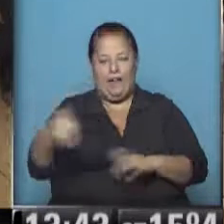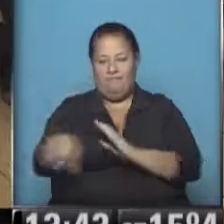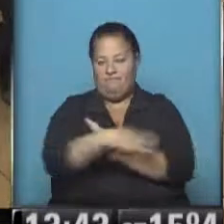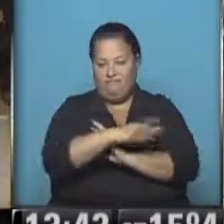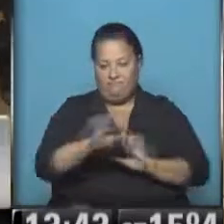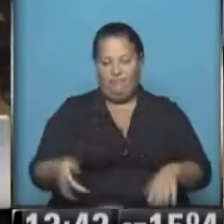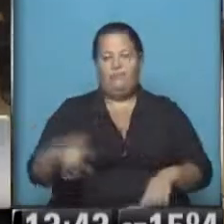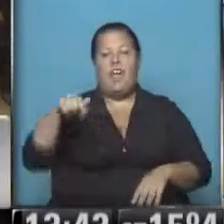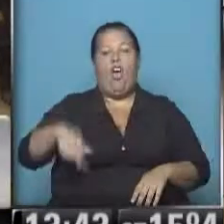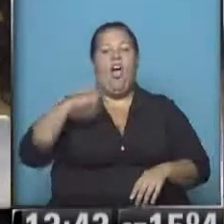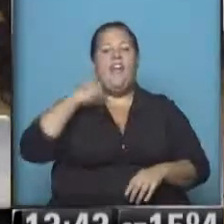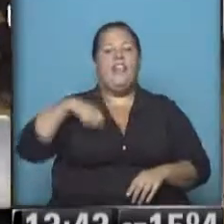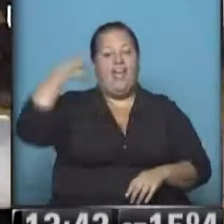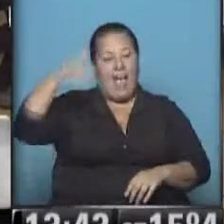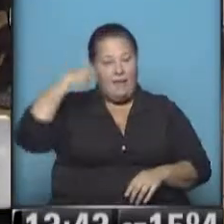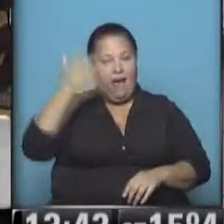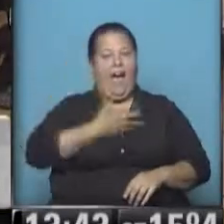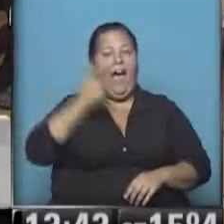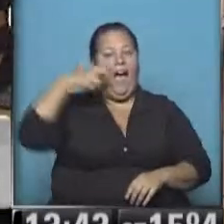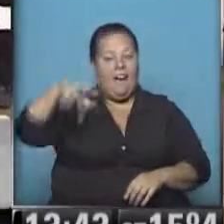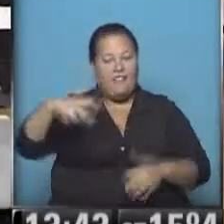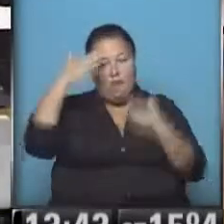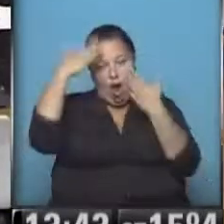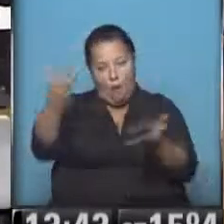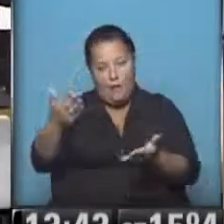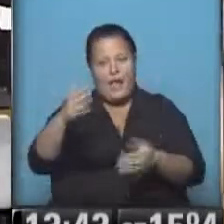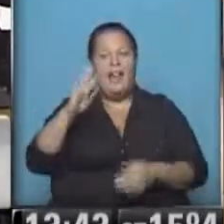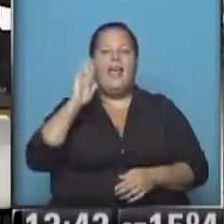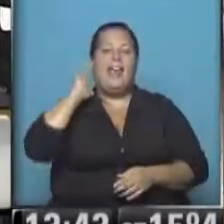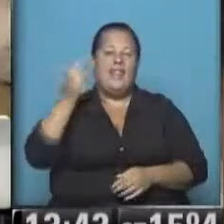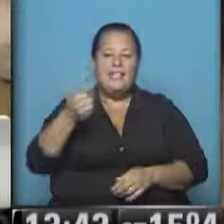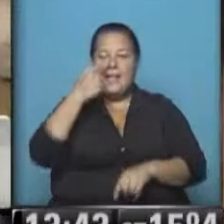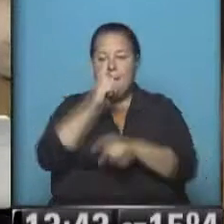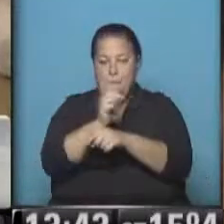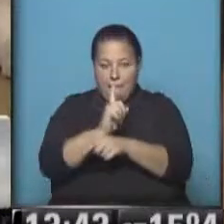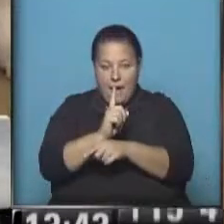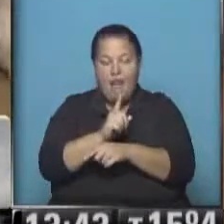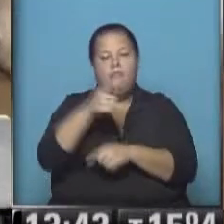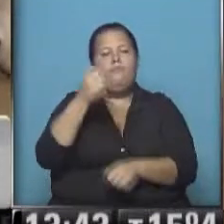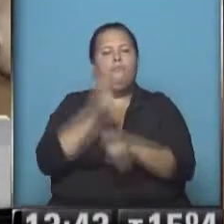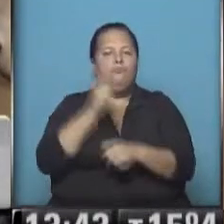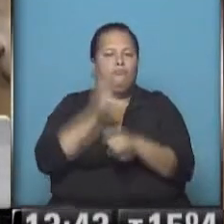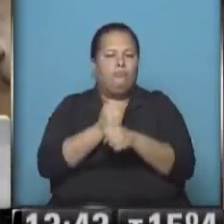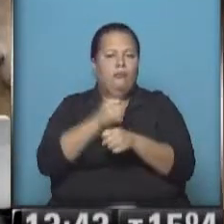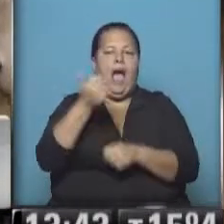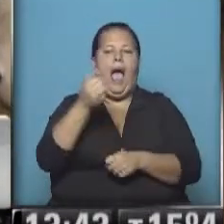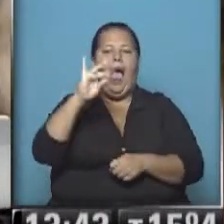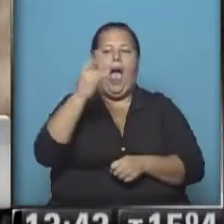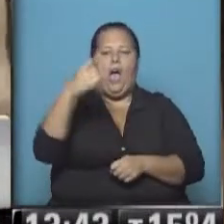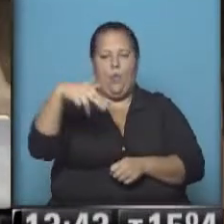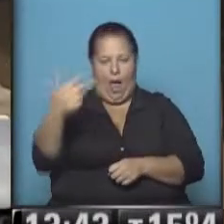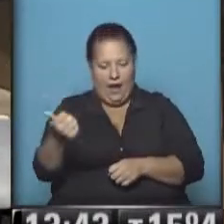en el día del animal la decidió homenajear a 16 perros que cumplían tareas en la aduana